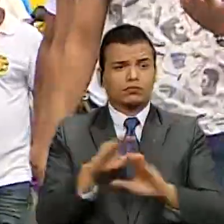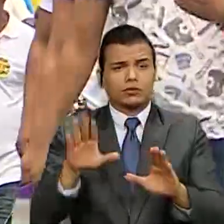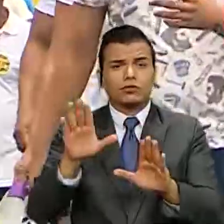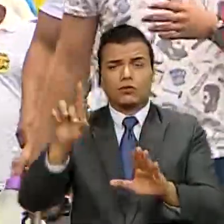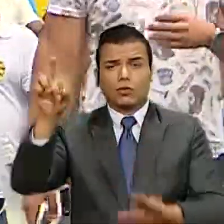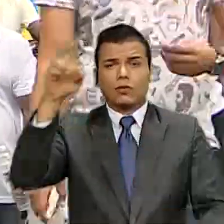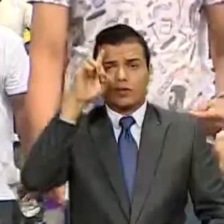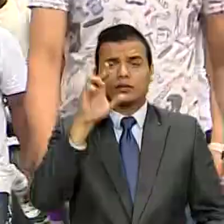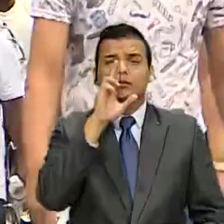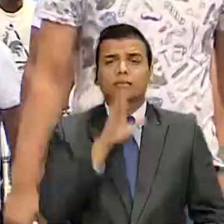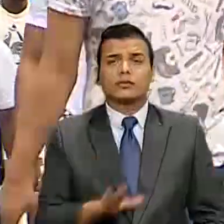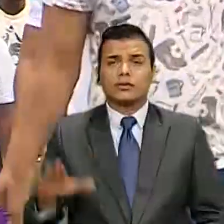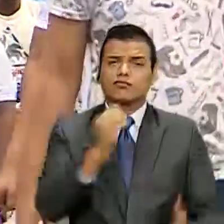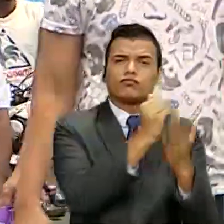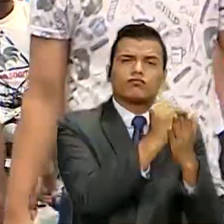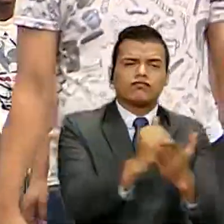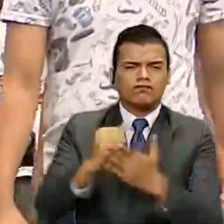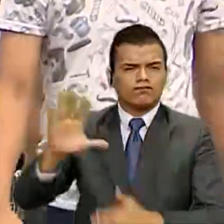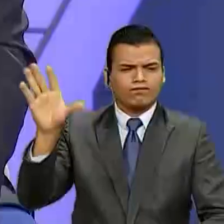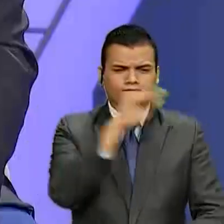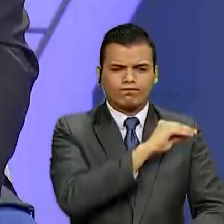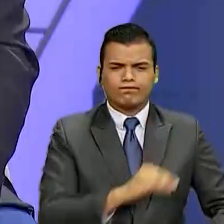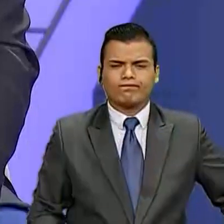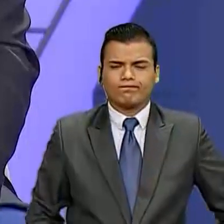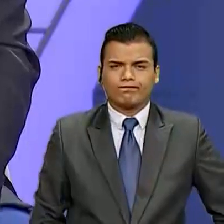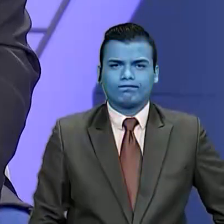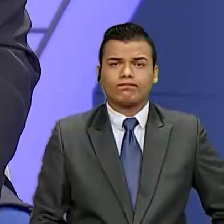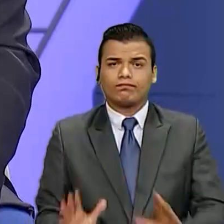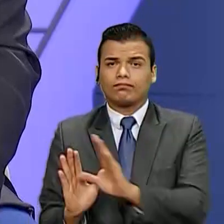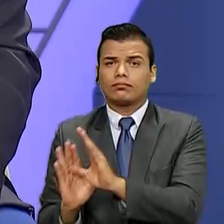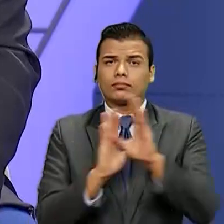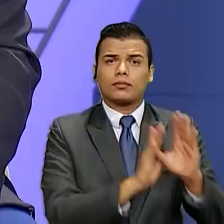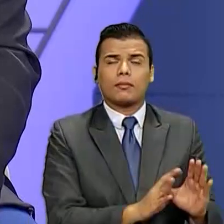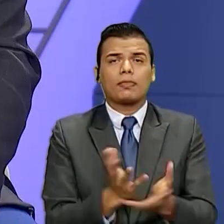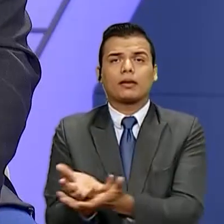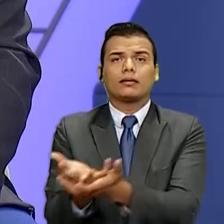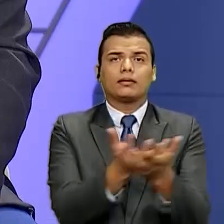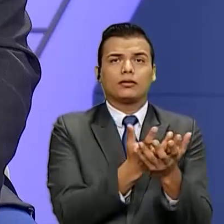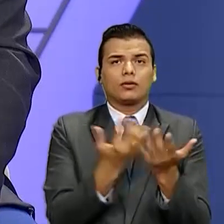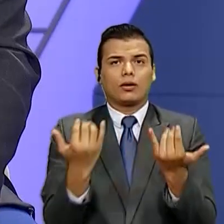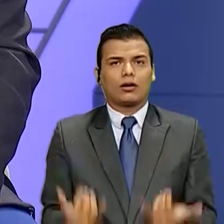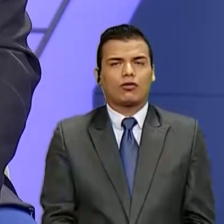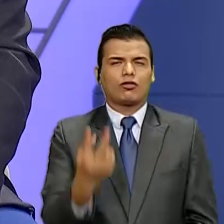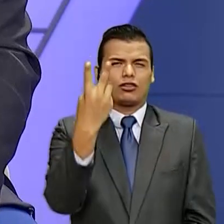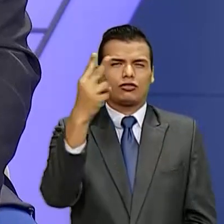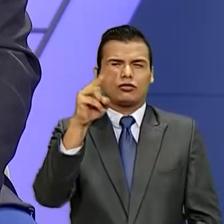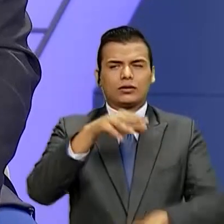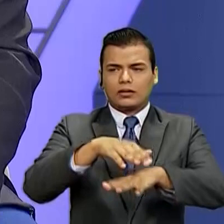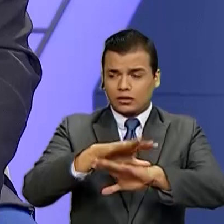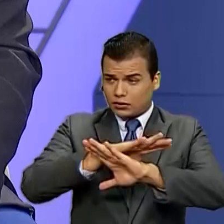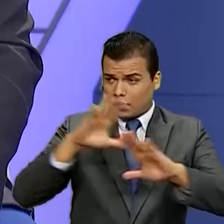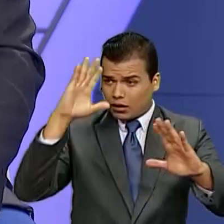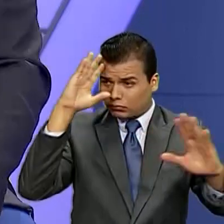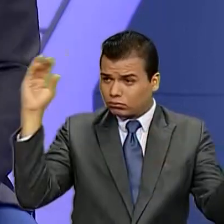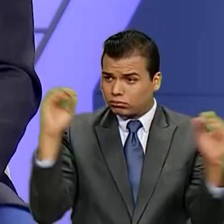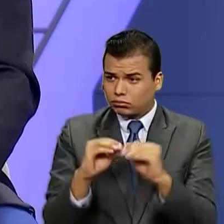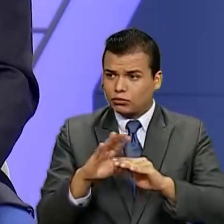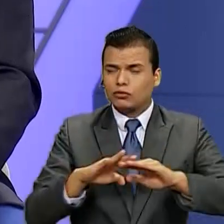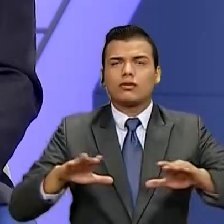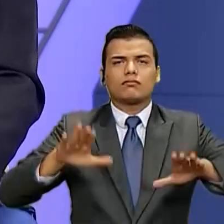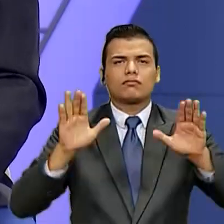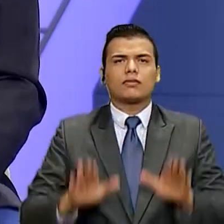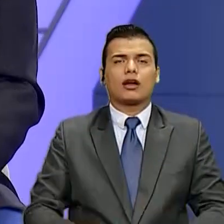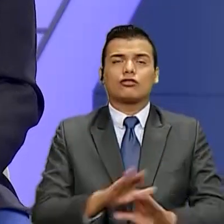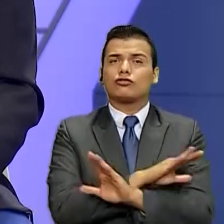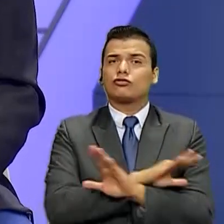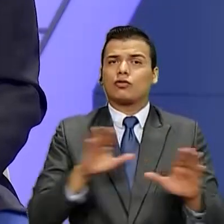gobierno nacional que beneficien a la ciudadanía. Y en Quito, en donde este mediodía se llegó a un acuerdo para levantar